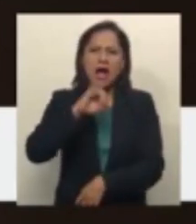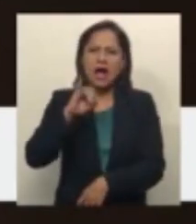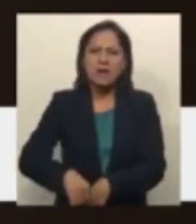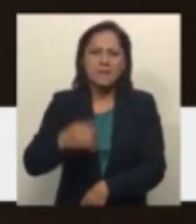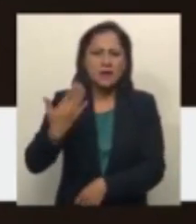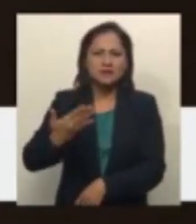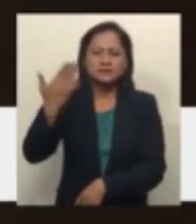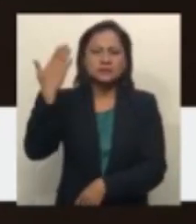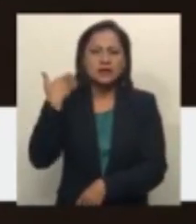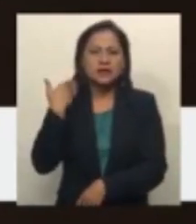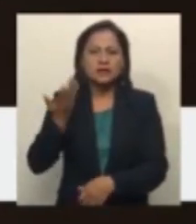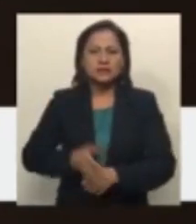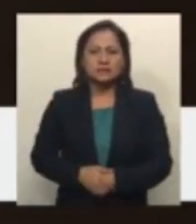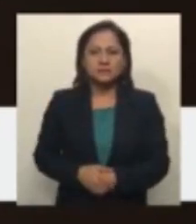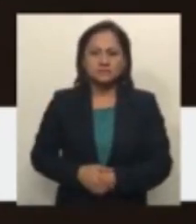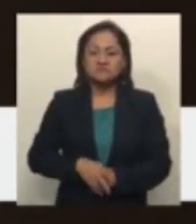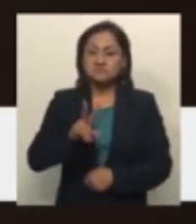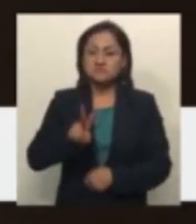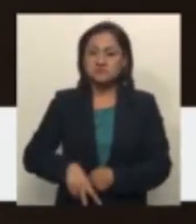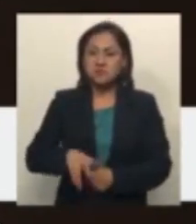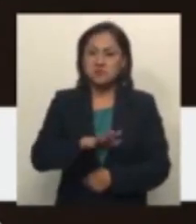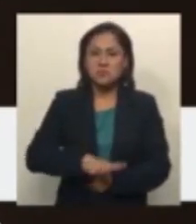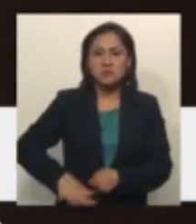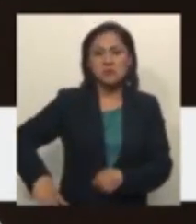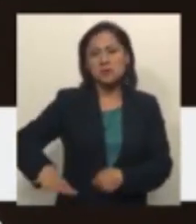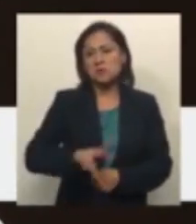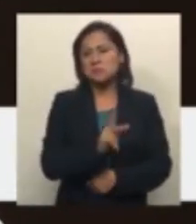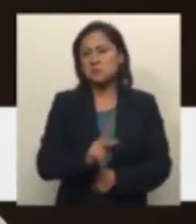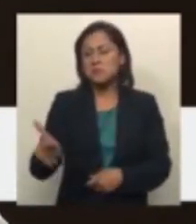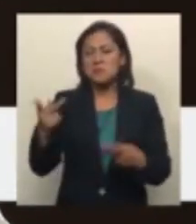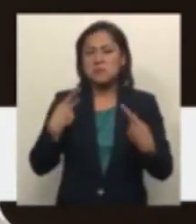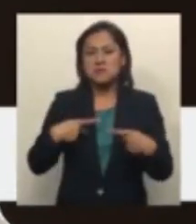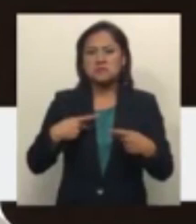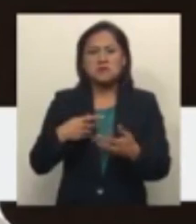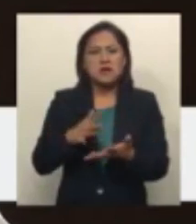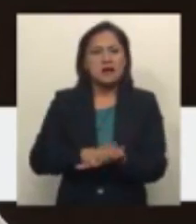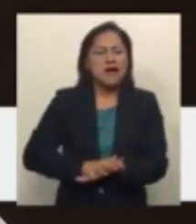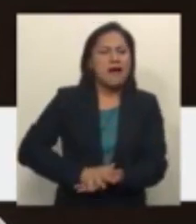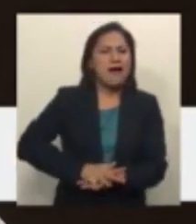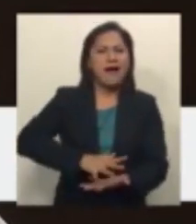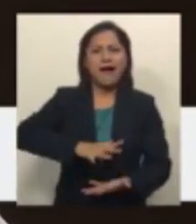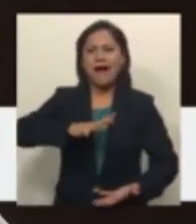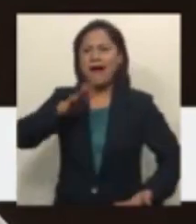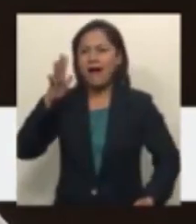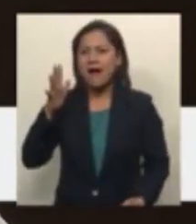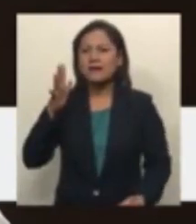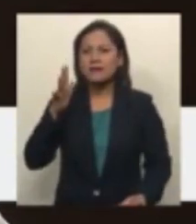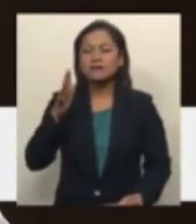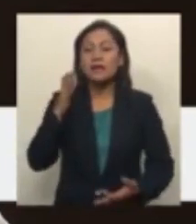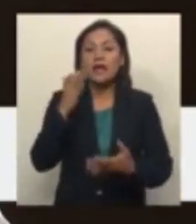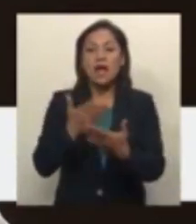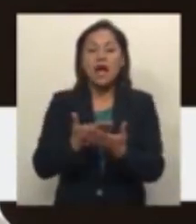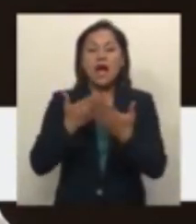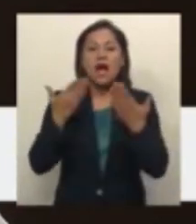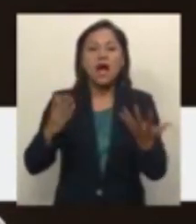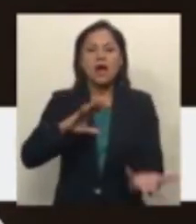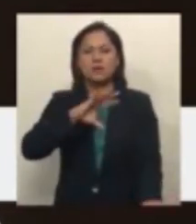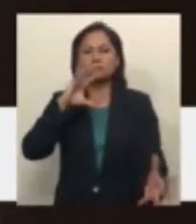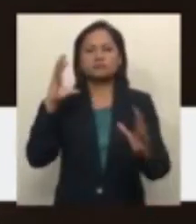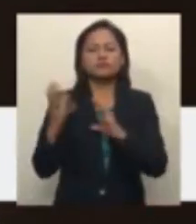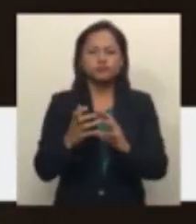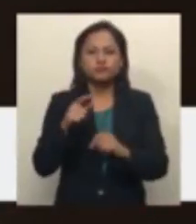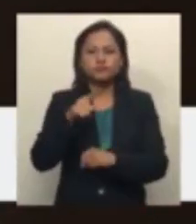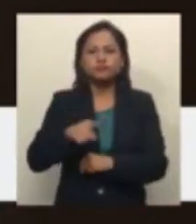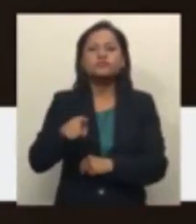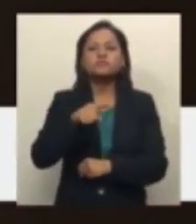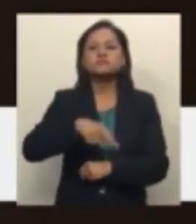¡Qué grande es nuestro pueblo! ¡Qué grande que está haciendo una revolución sin violencia y que confía